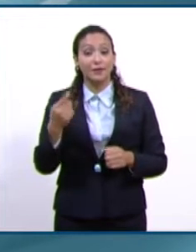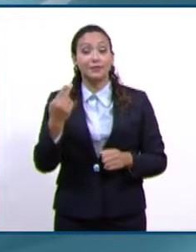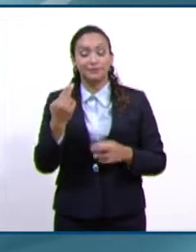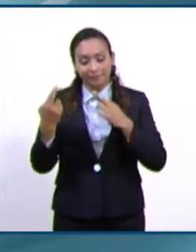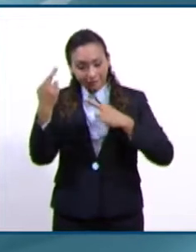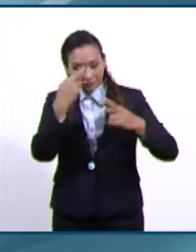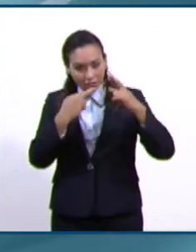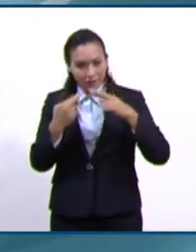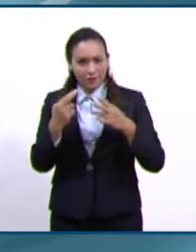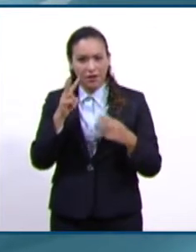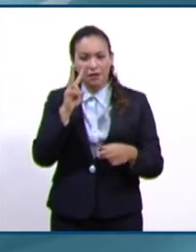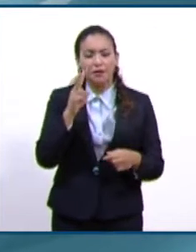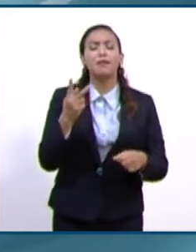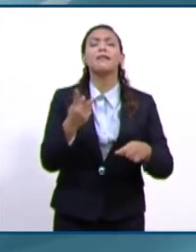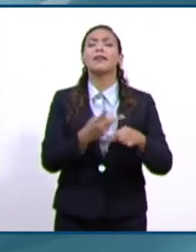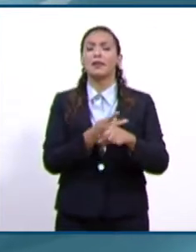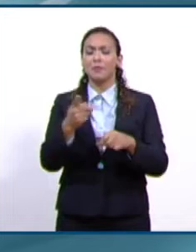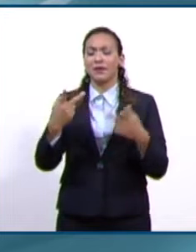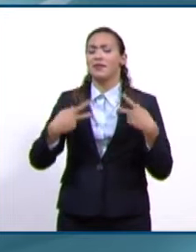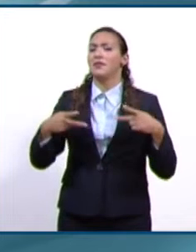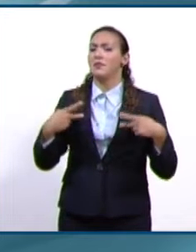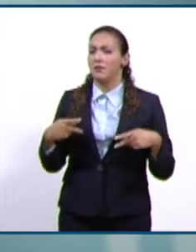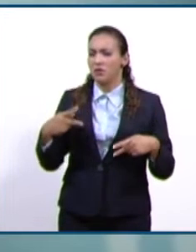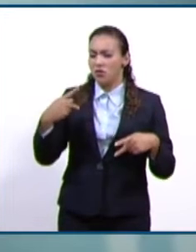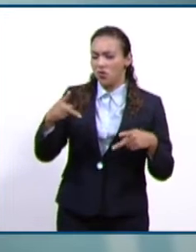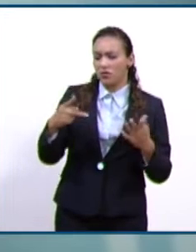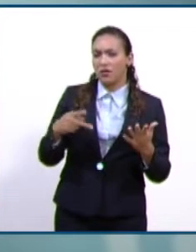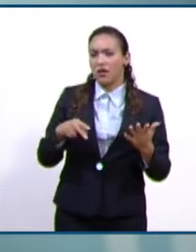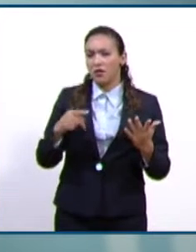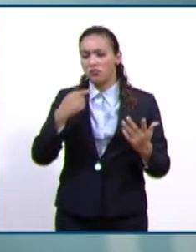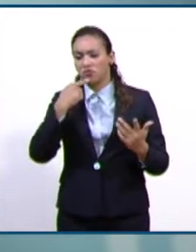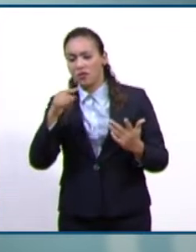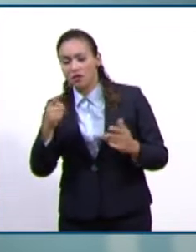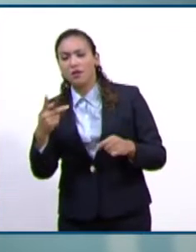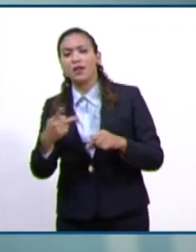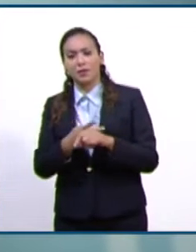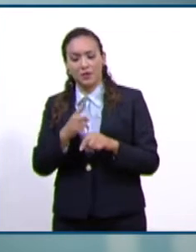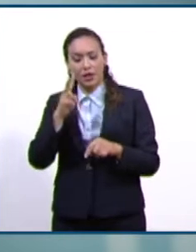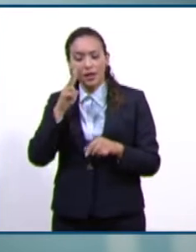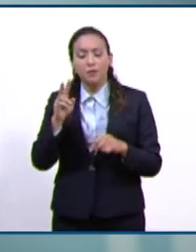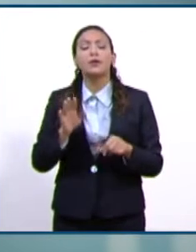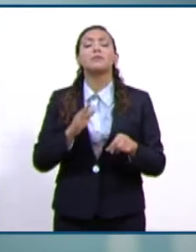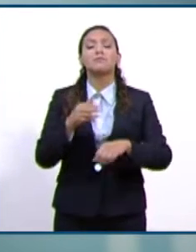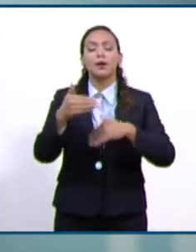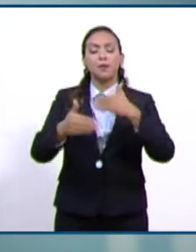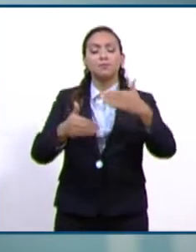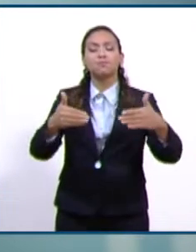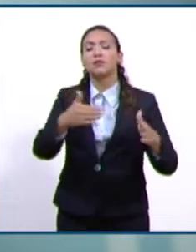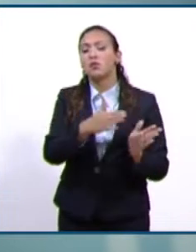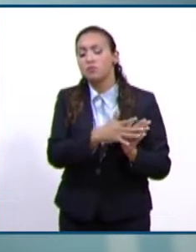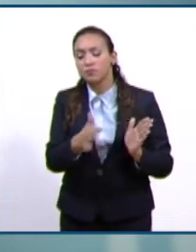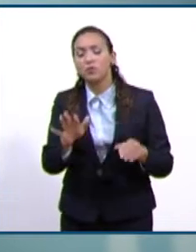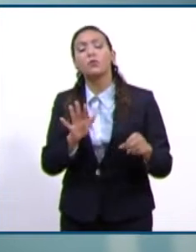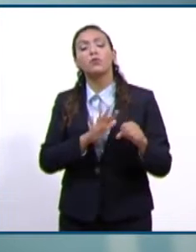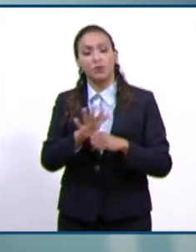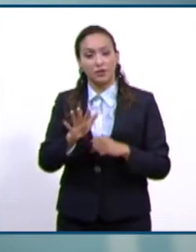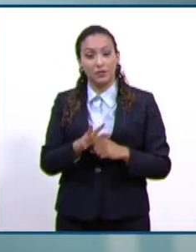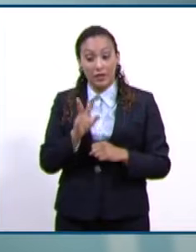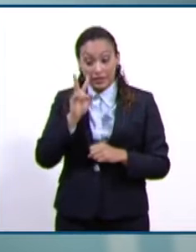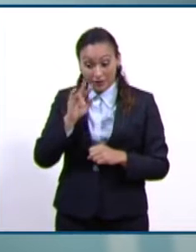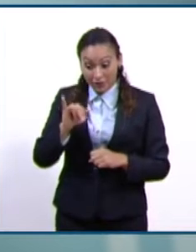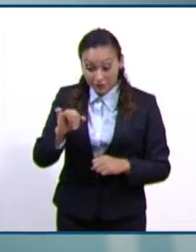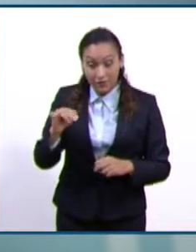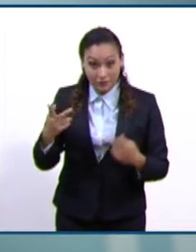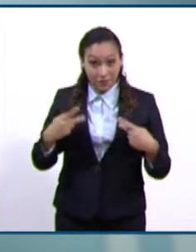la situación jurídica de la persona, sujetándolo o no a un procedimiento. Y posteriormente, en caso de vincularlo a